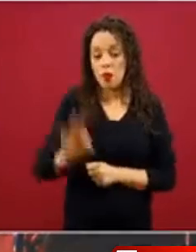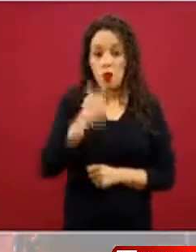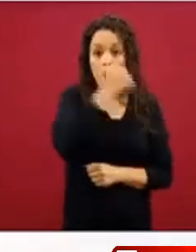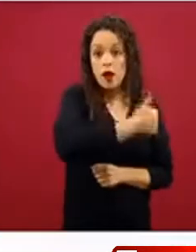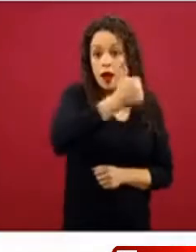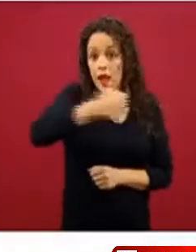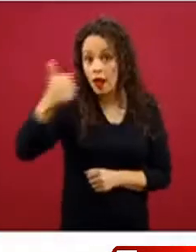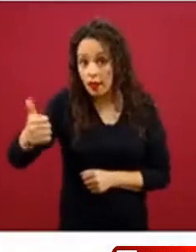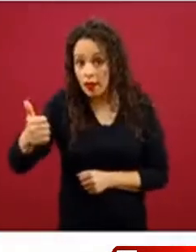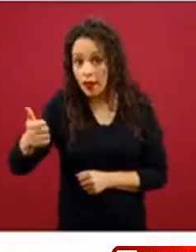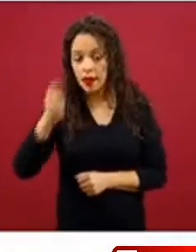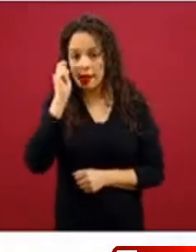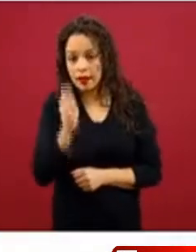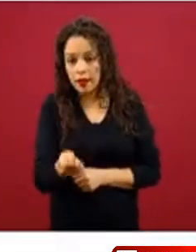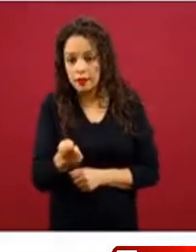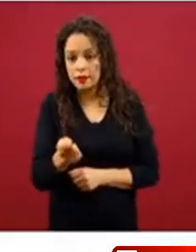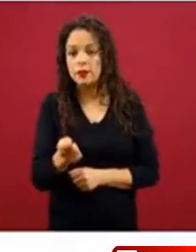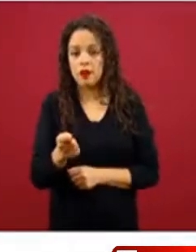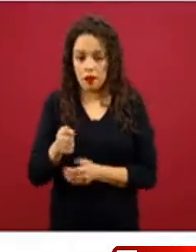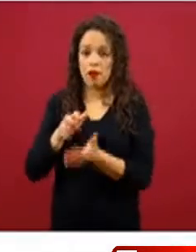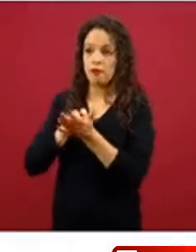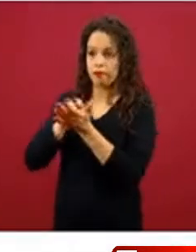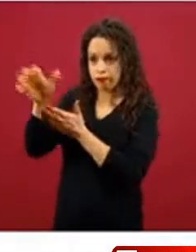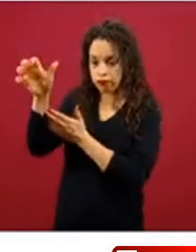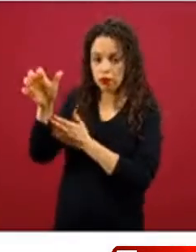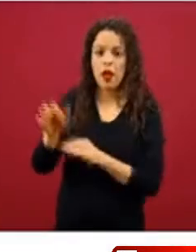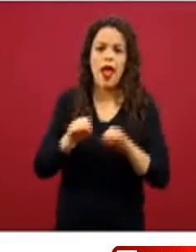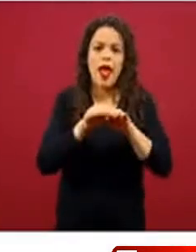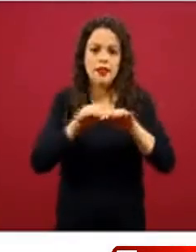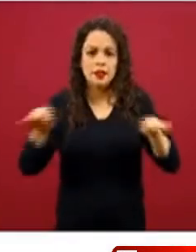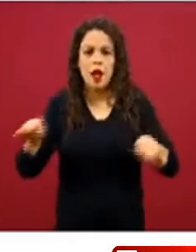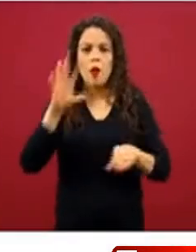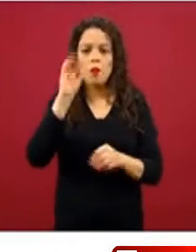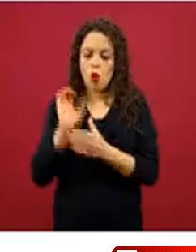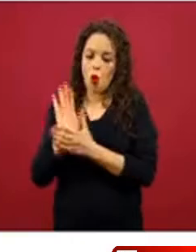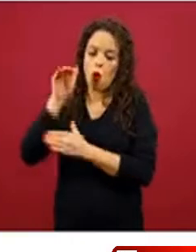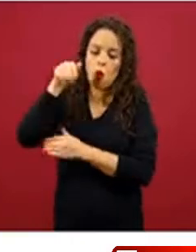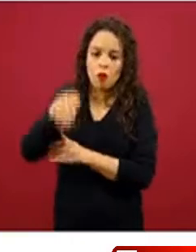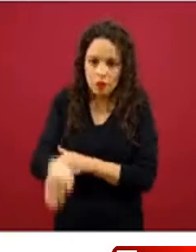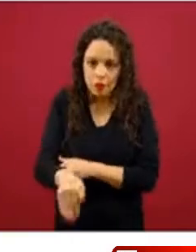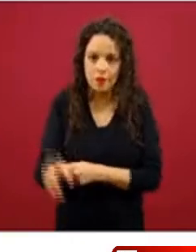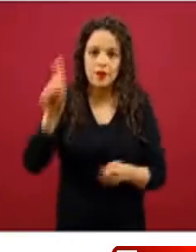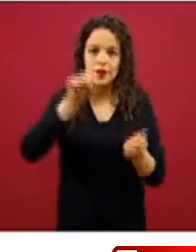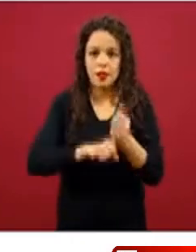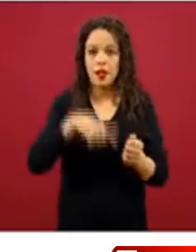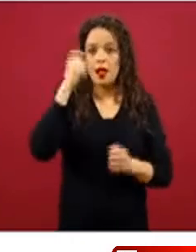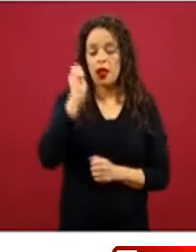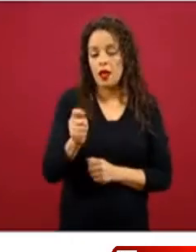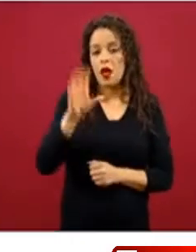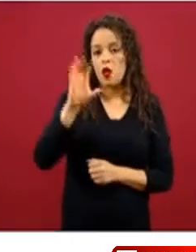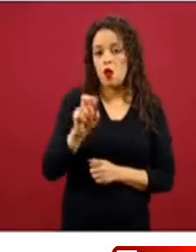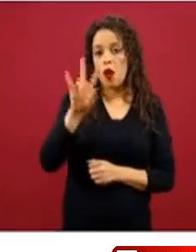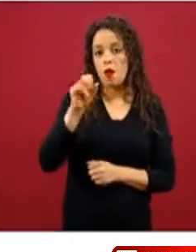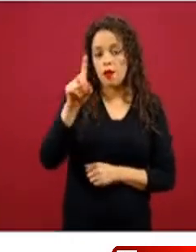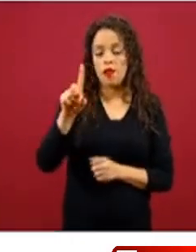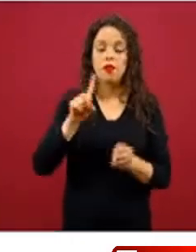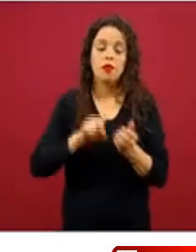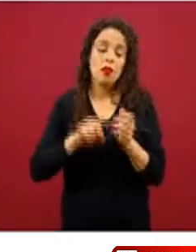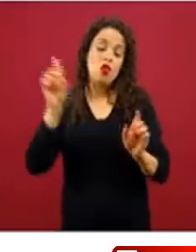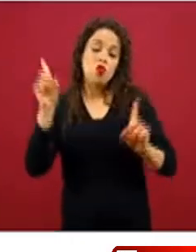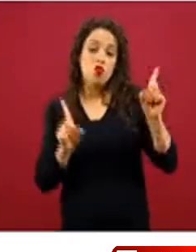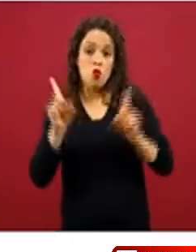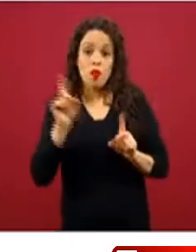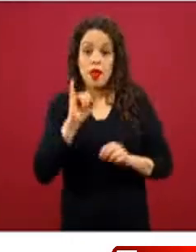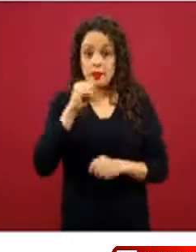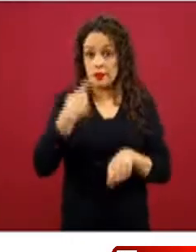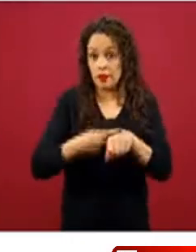que son tendencia ascendente, estable o descendente, la tendencia de síndrome COVID, que son casos sospechosos y confirmados,